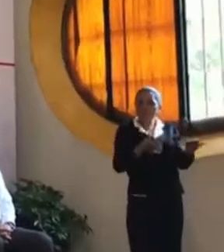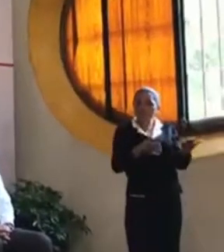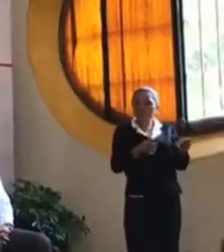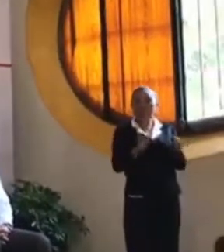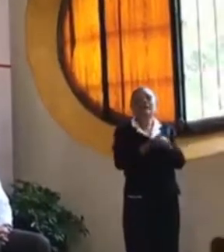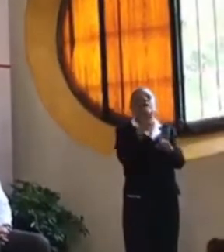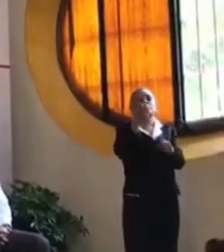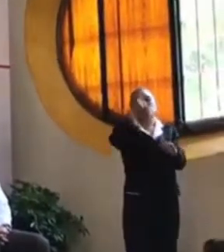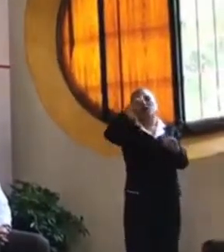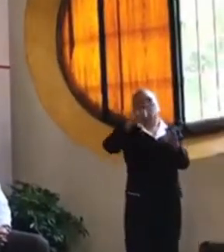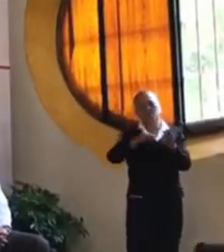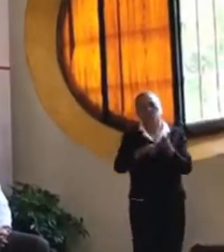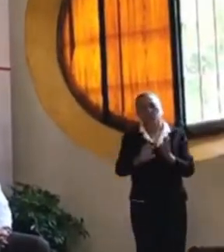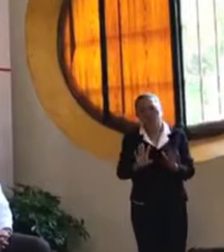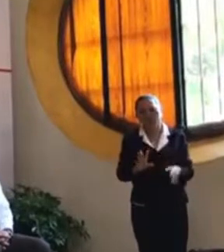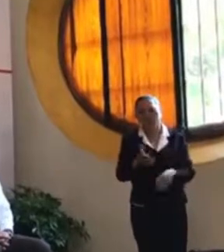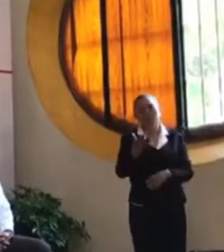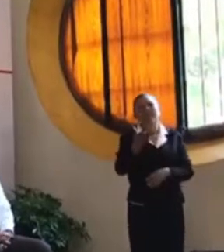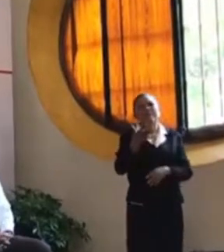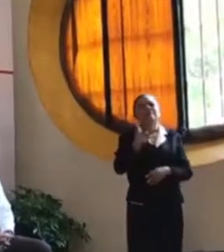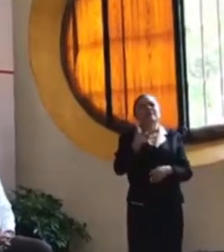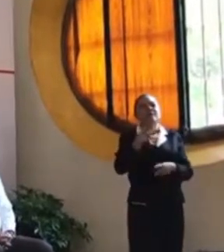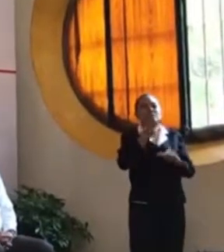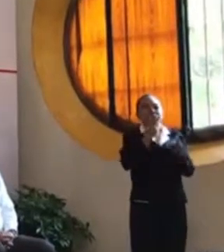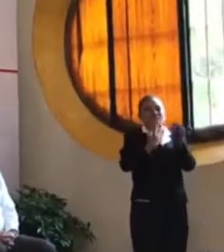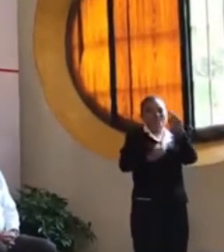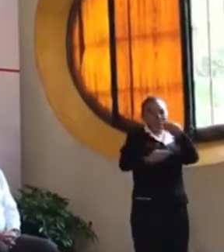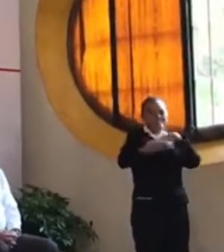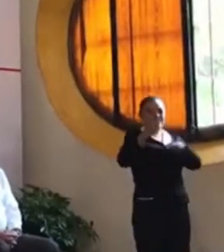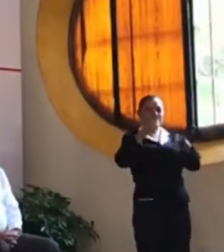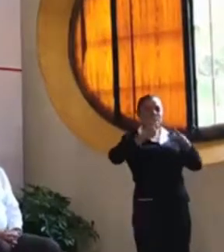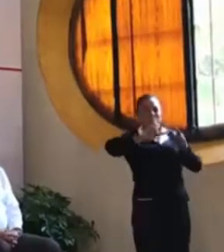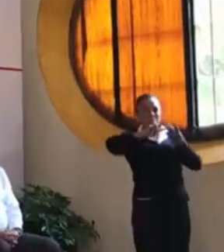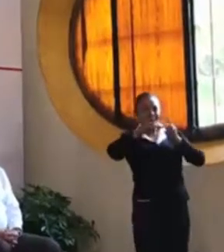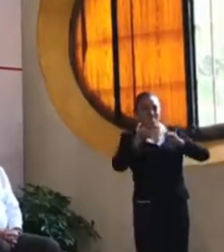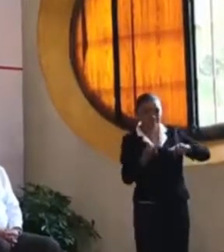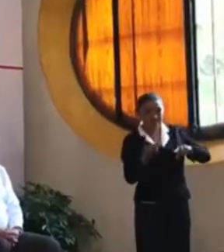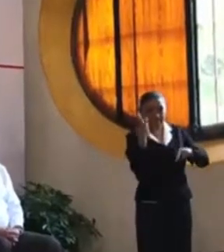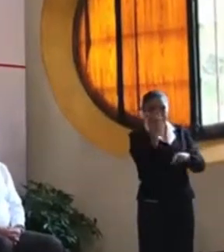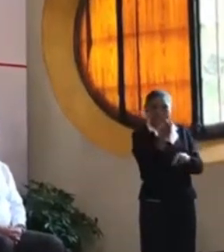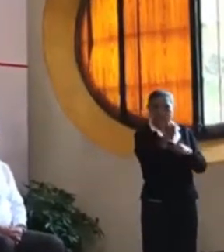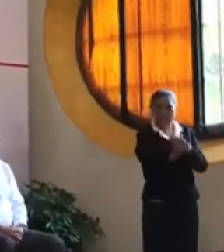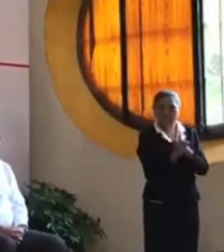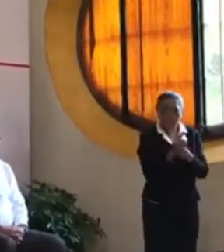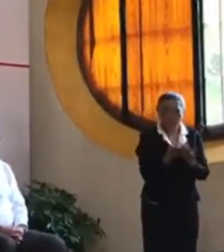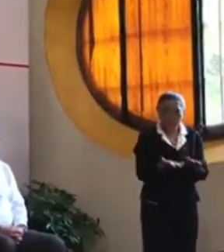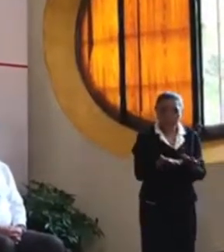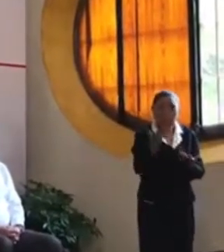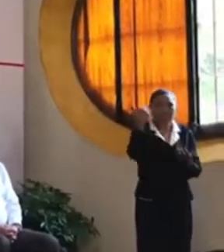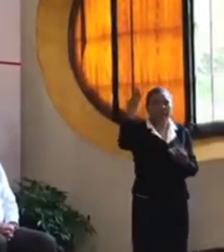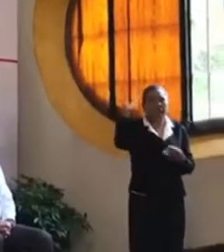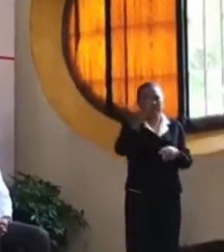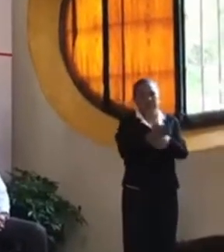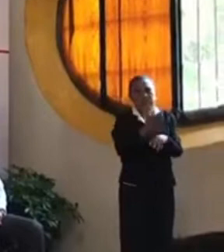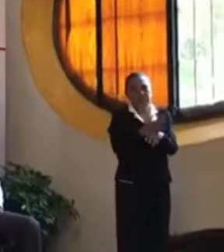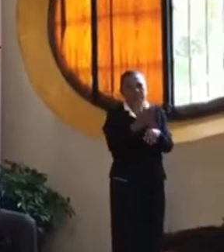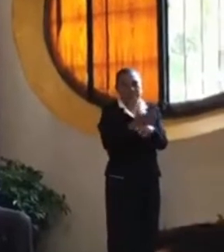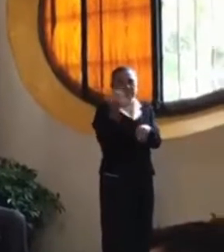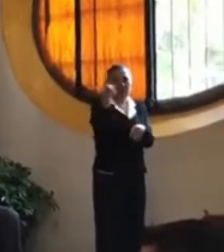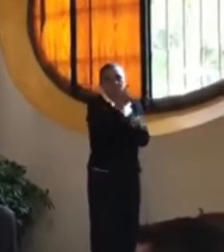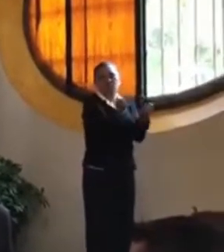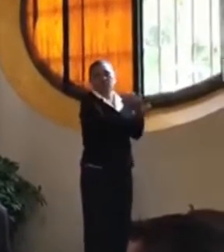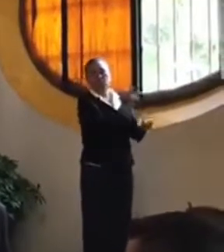que tenemos que revertir esta situación, y estas políticas, como el de la seguridad